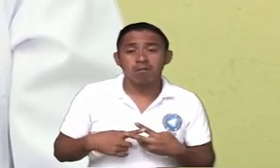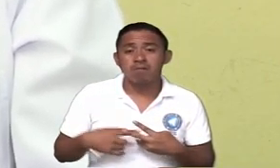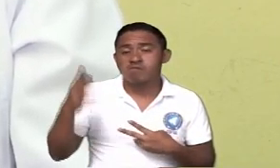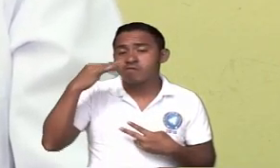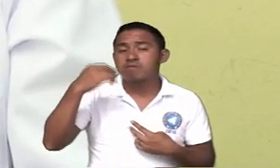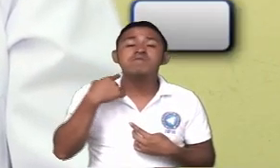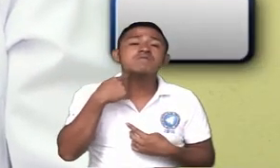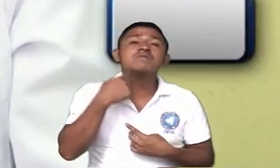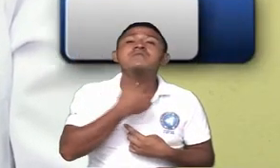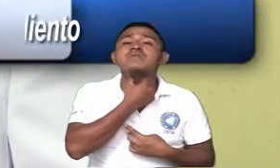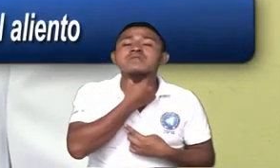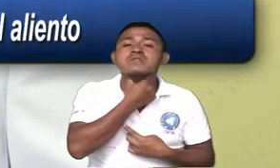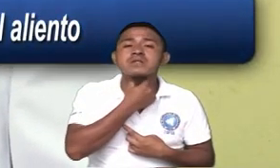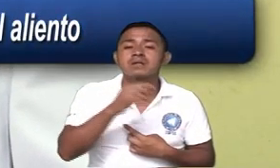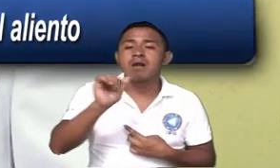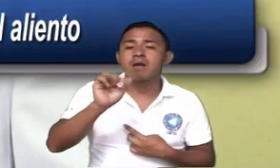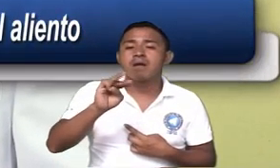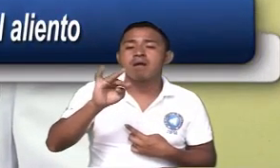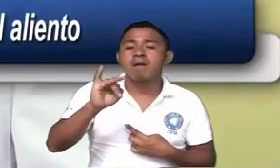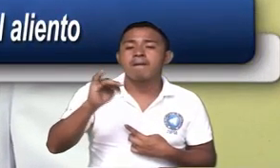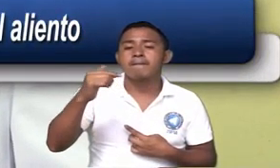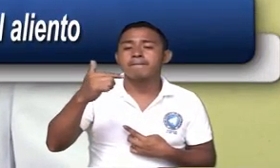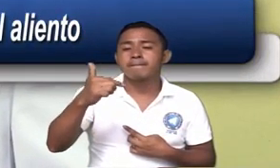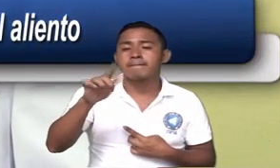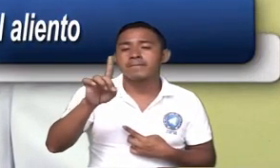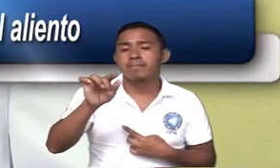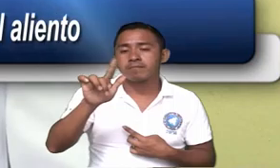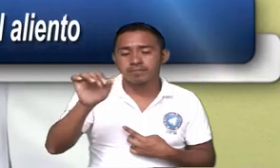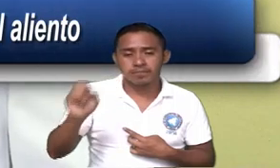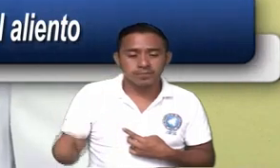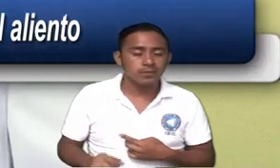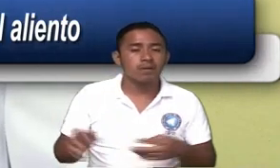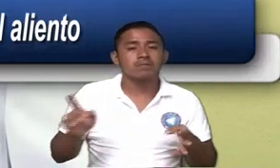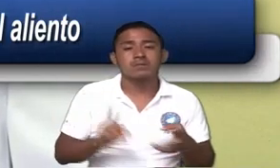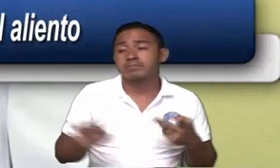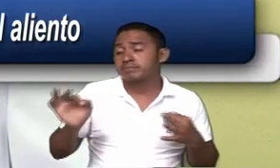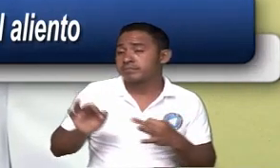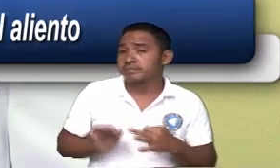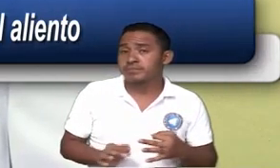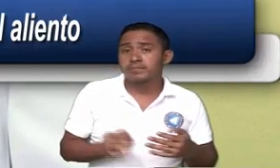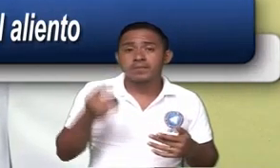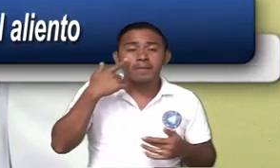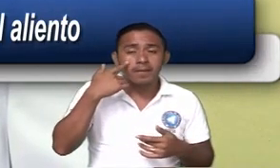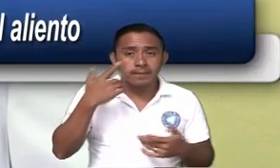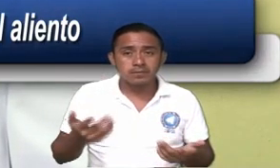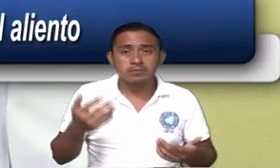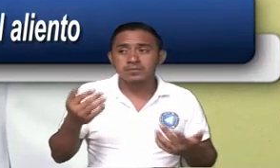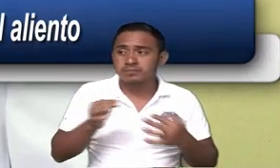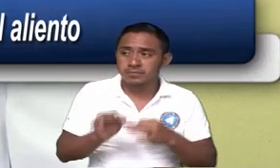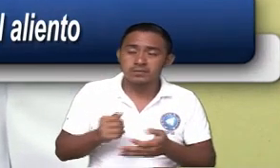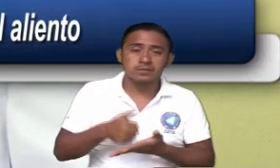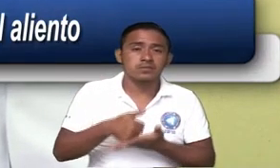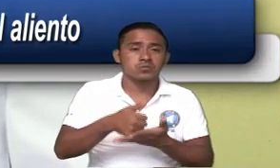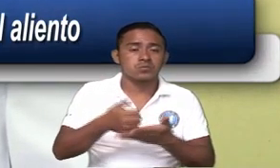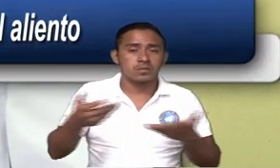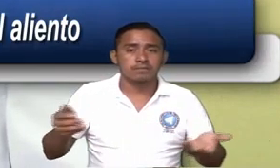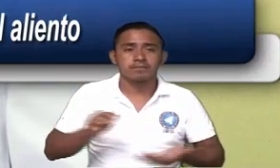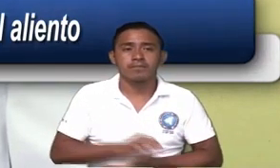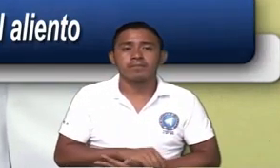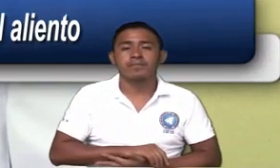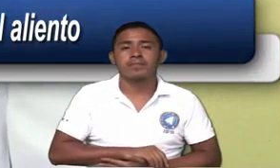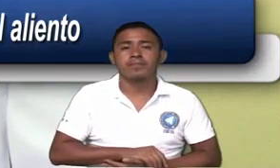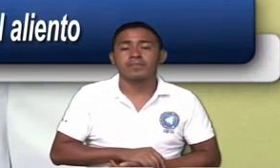infecciones en las amígdalas, va más allá de eso, ¿sí? Y así pues poder tratar el origen principal del mal aliento.